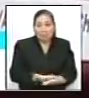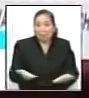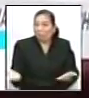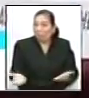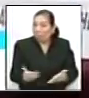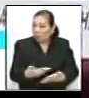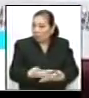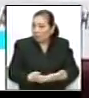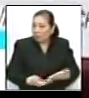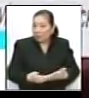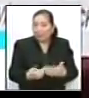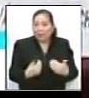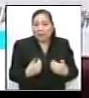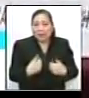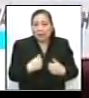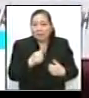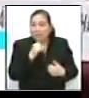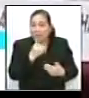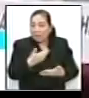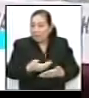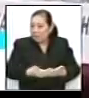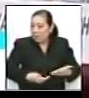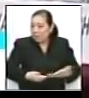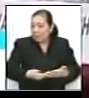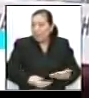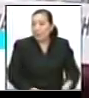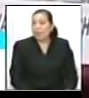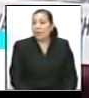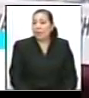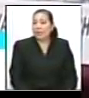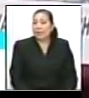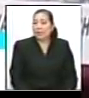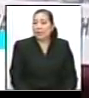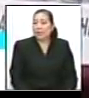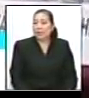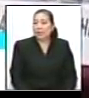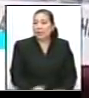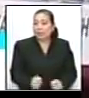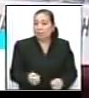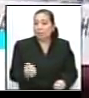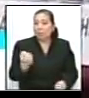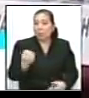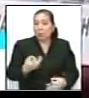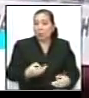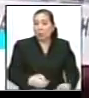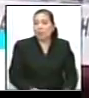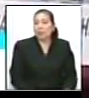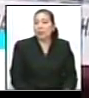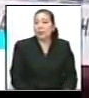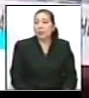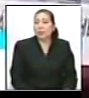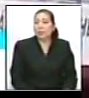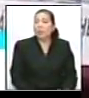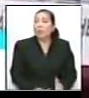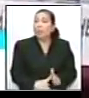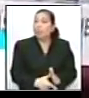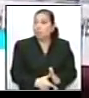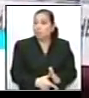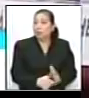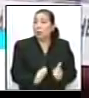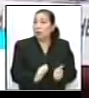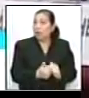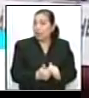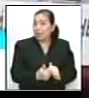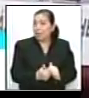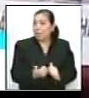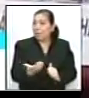foliado, faltaba documentación, razón por la cual se le devolvió al Poder Judicial. Posteriormente, con las correcciones que